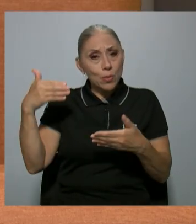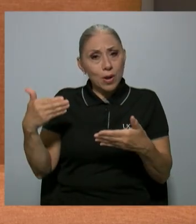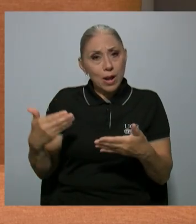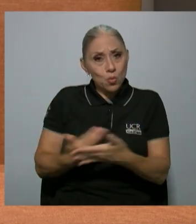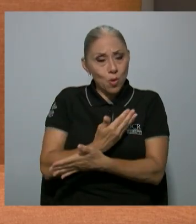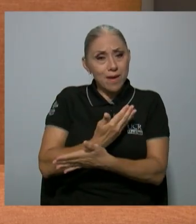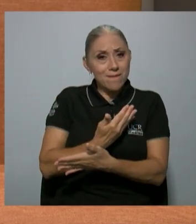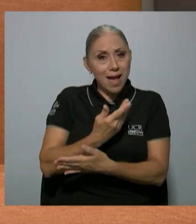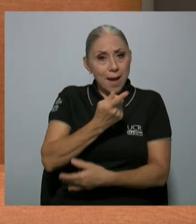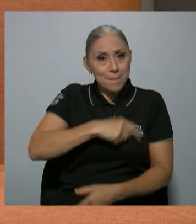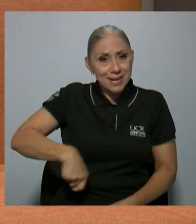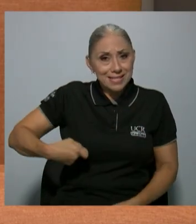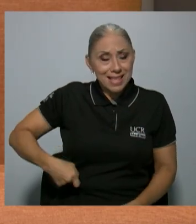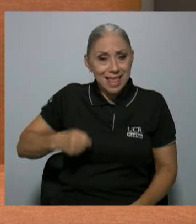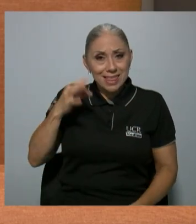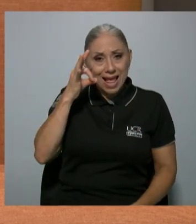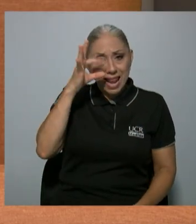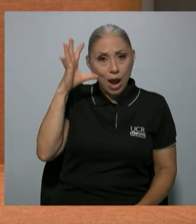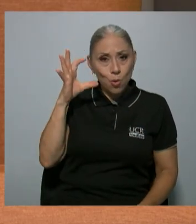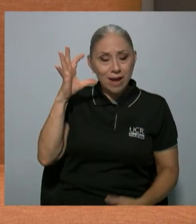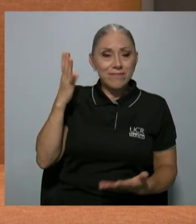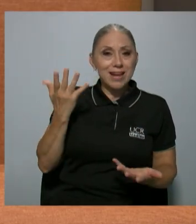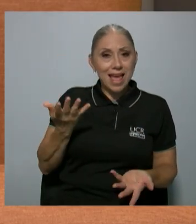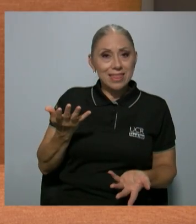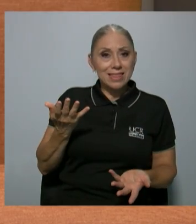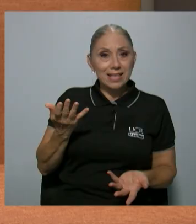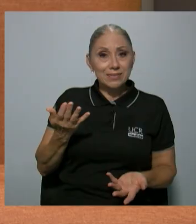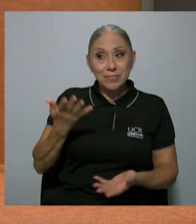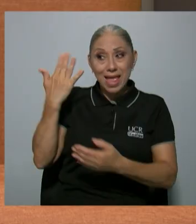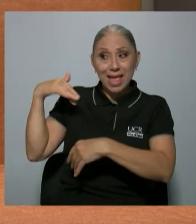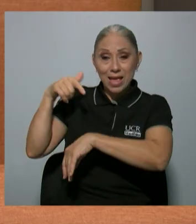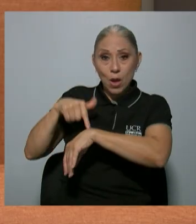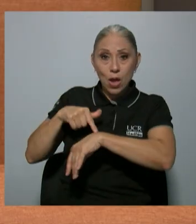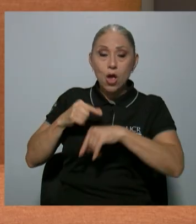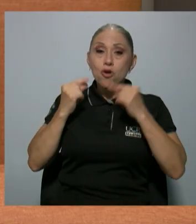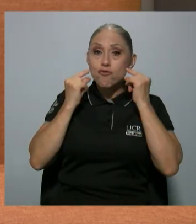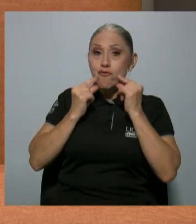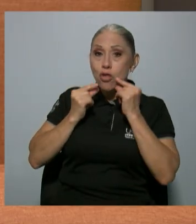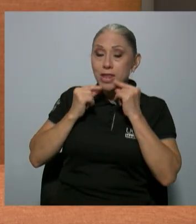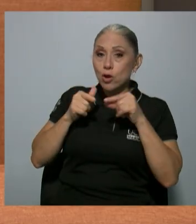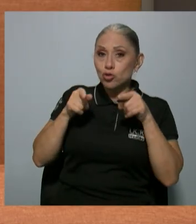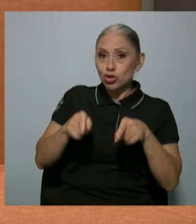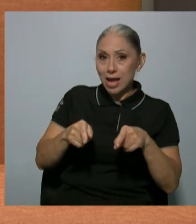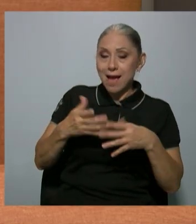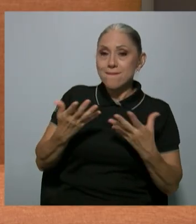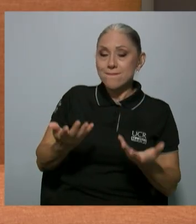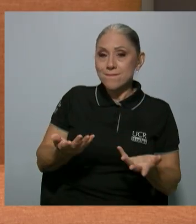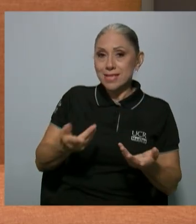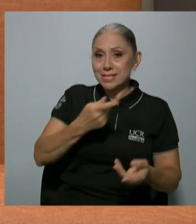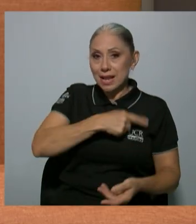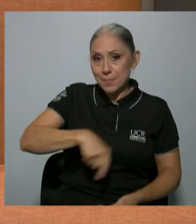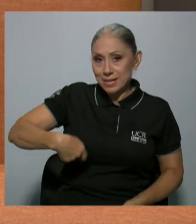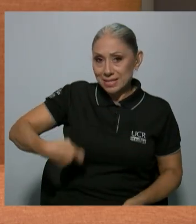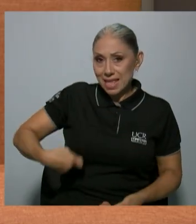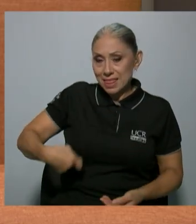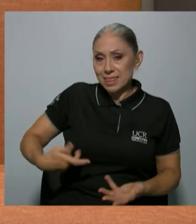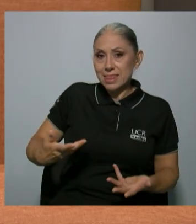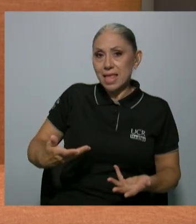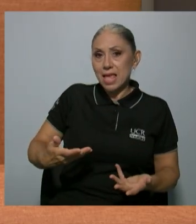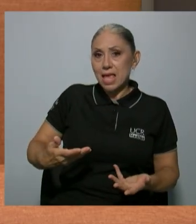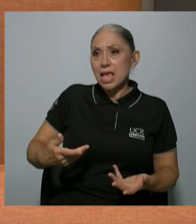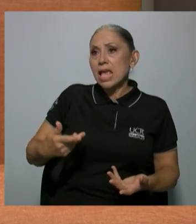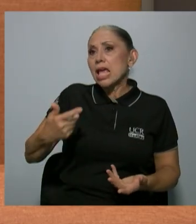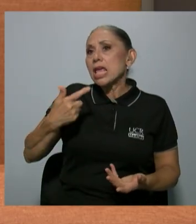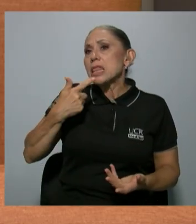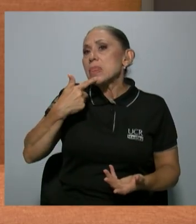nueva presidenta electa Laura Fernández, Rodrigo Chávez, el presidente, nos cuenta que se va a ir